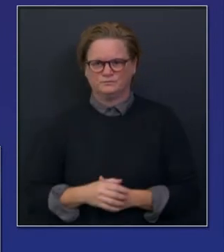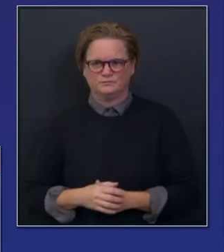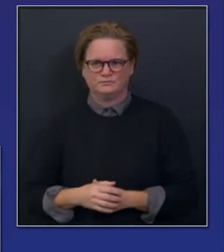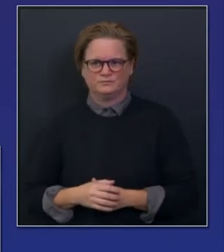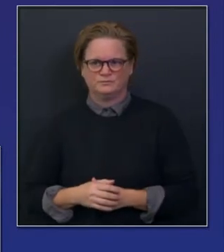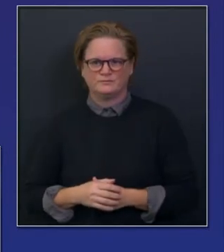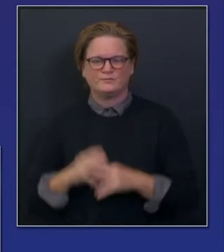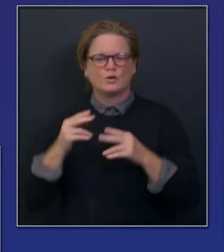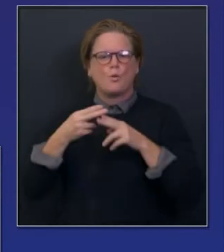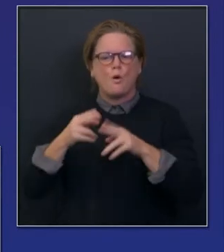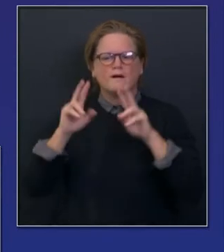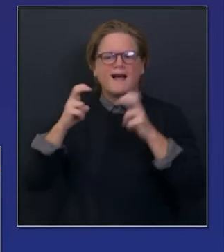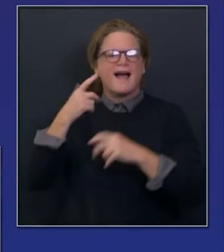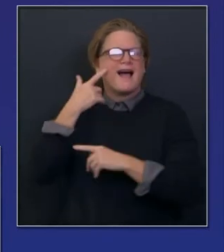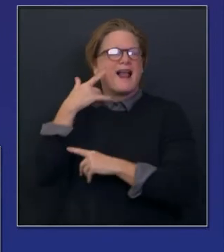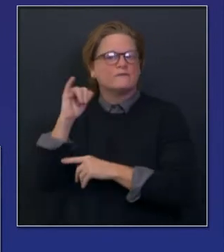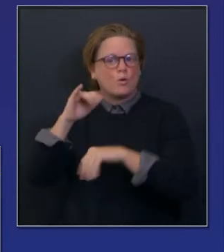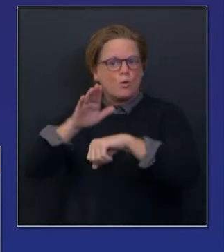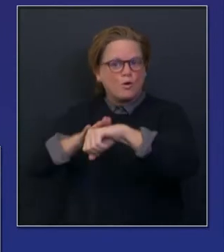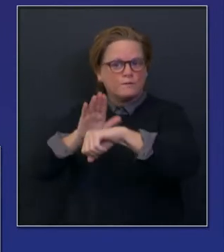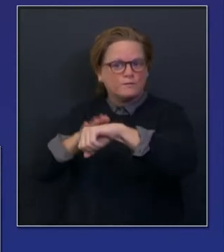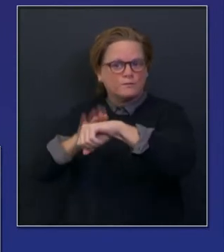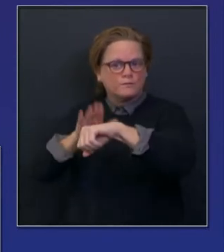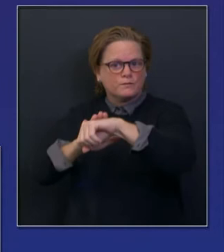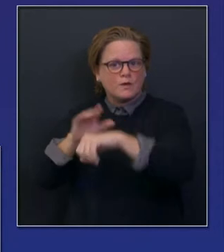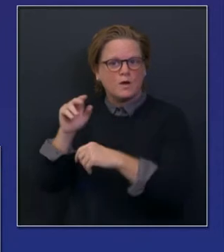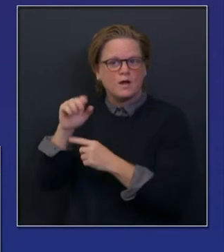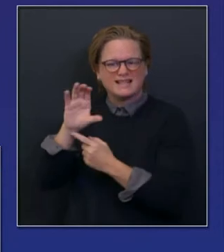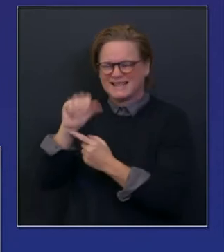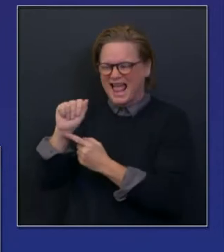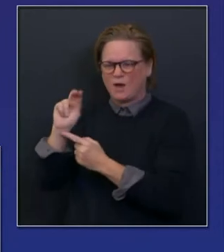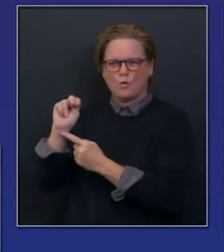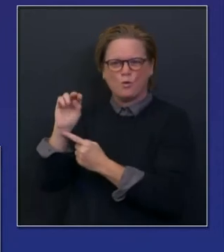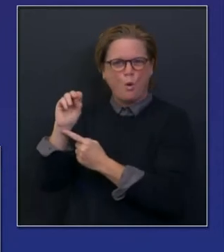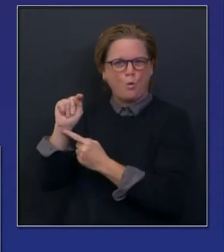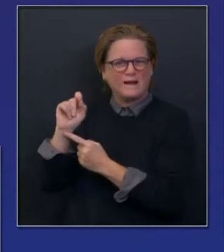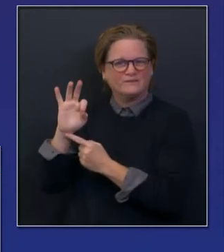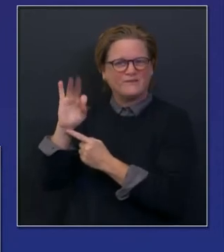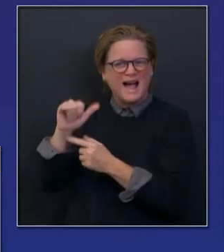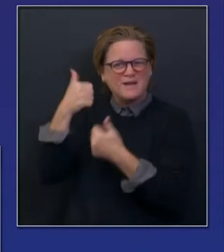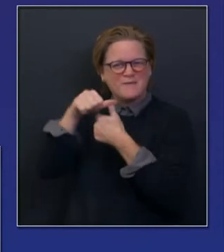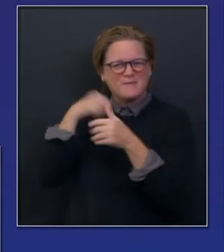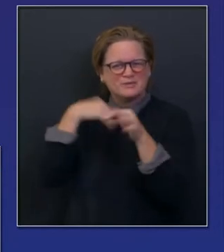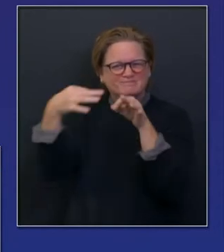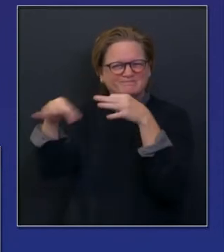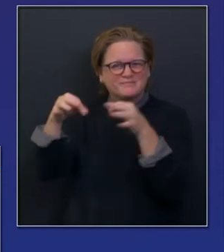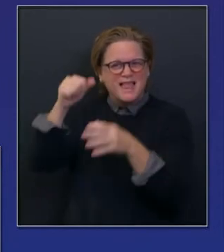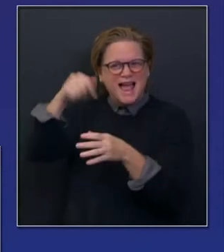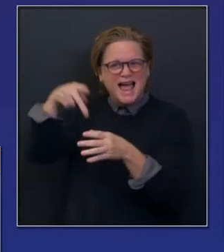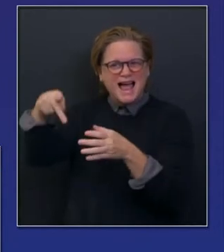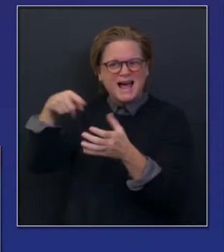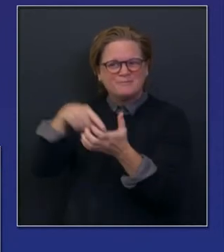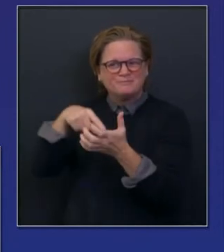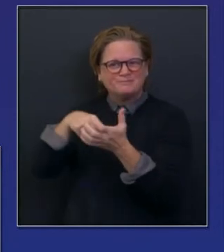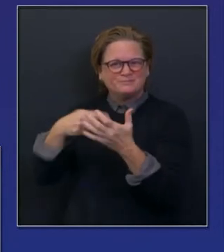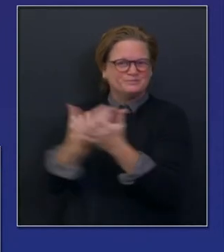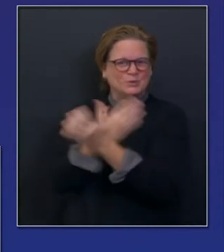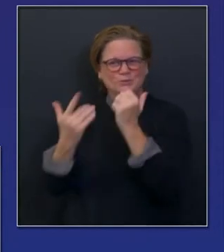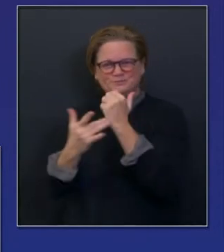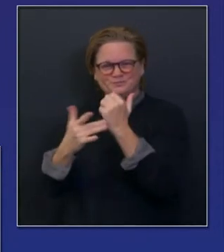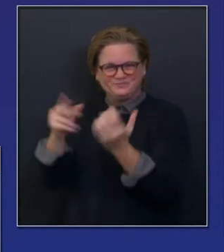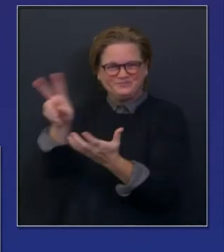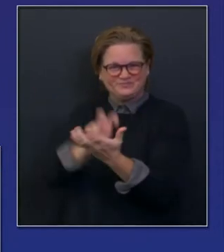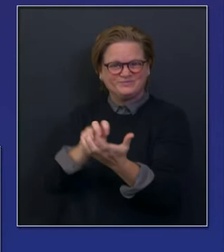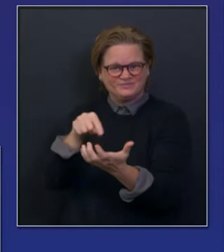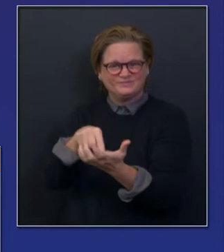California Notify. Es una herramienta más en la caja de herramientas para